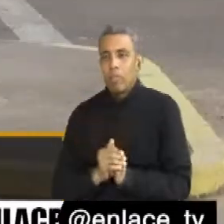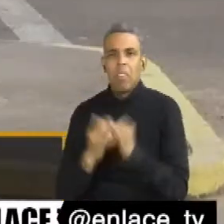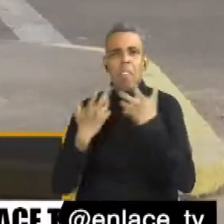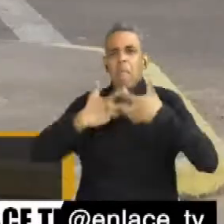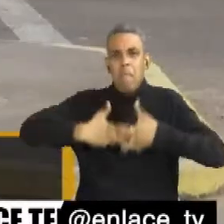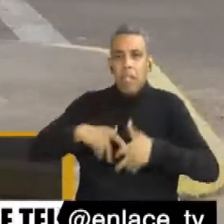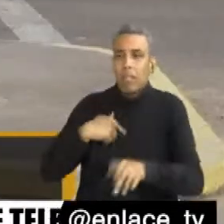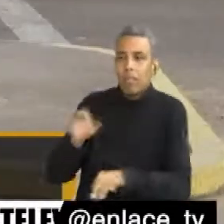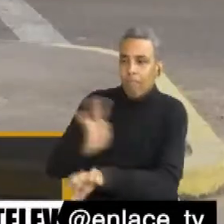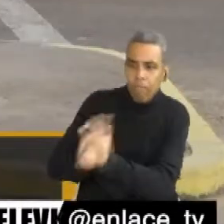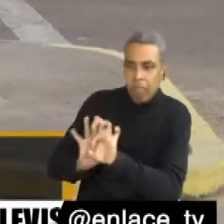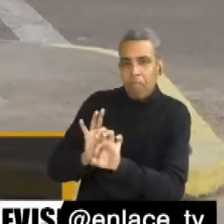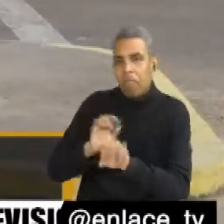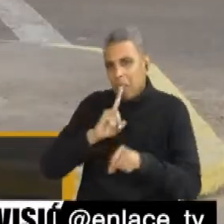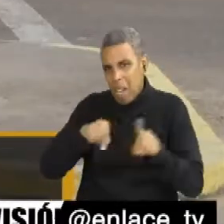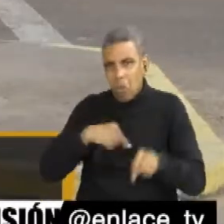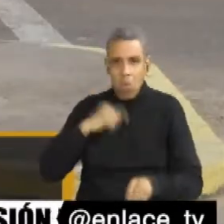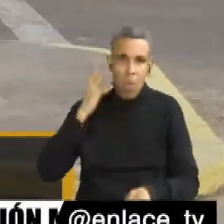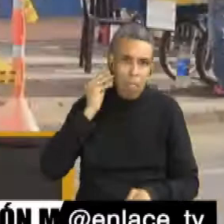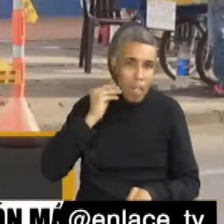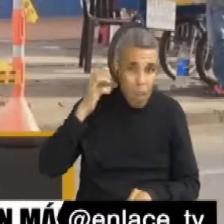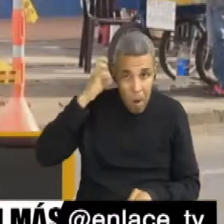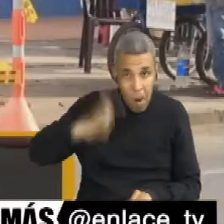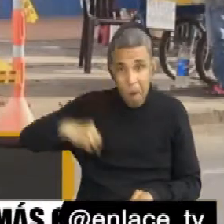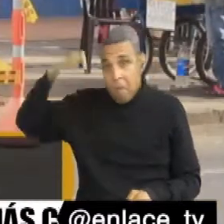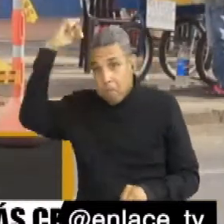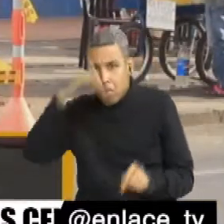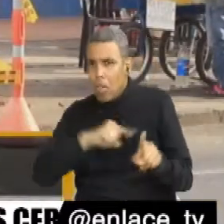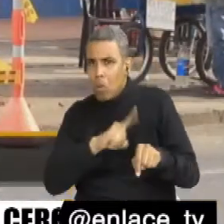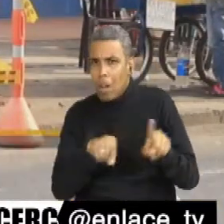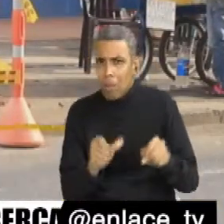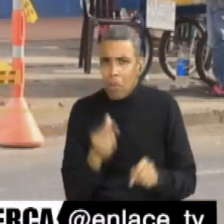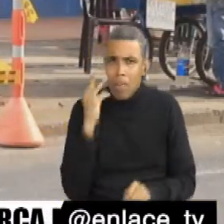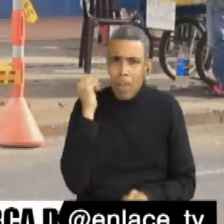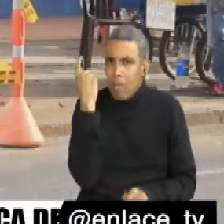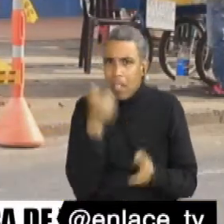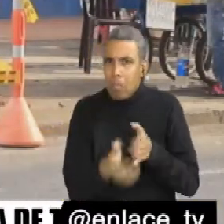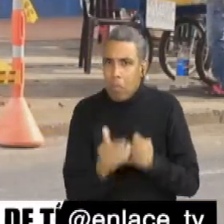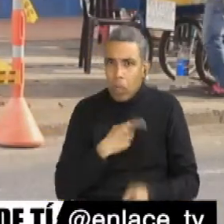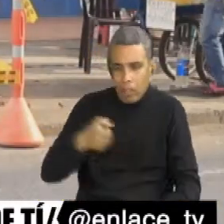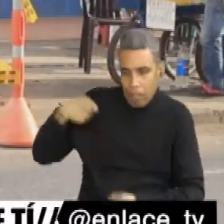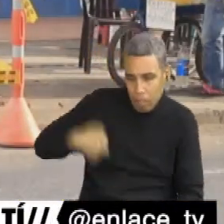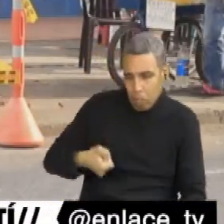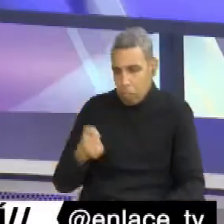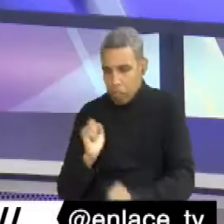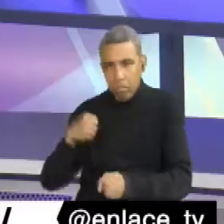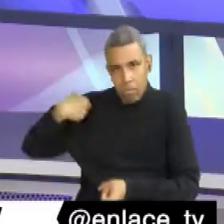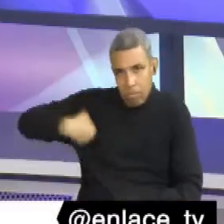contratada para el desarrollo de estas labores que por más de una década no se ejecutaban en el municipio.